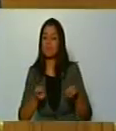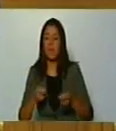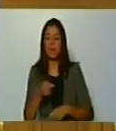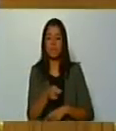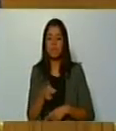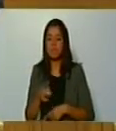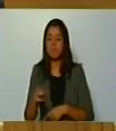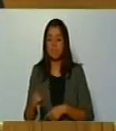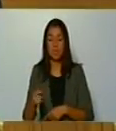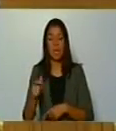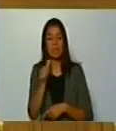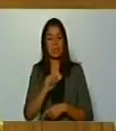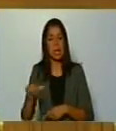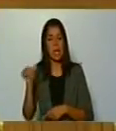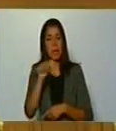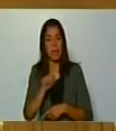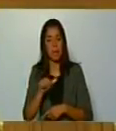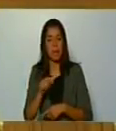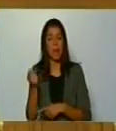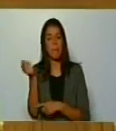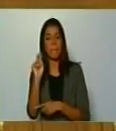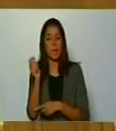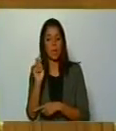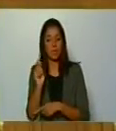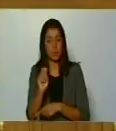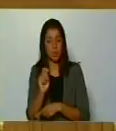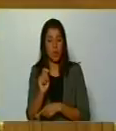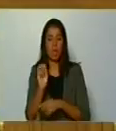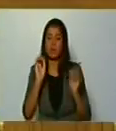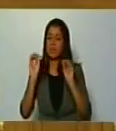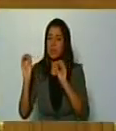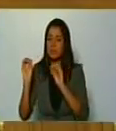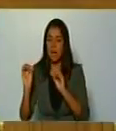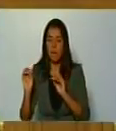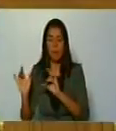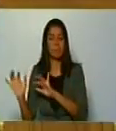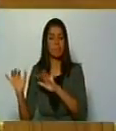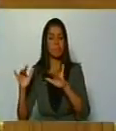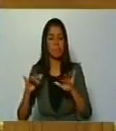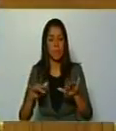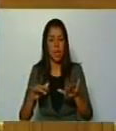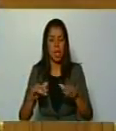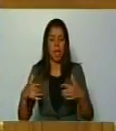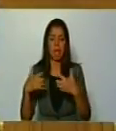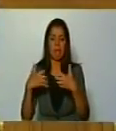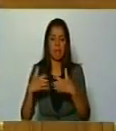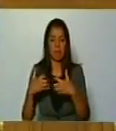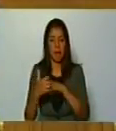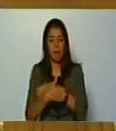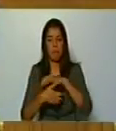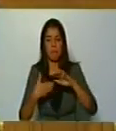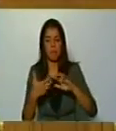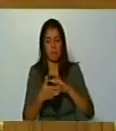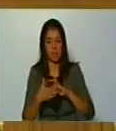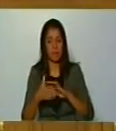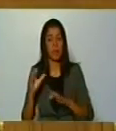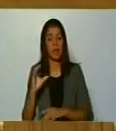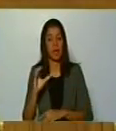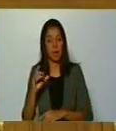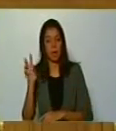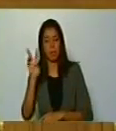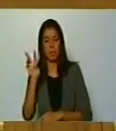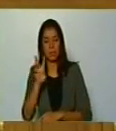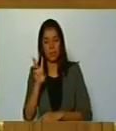hacía semanal, que luego se hacía mensual, de estos llamados, que obviamente